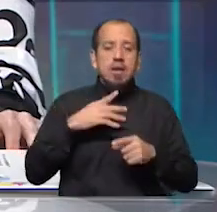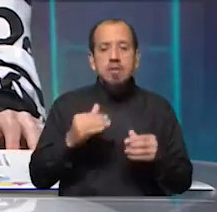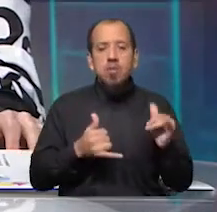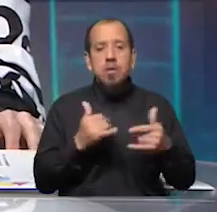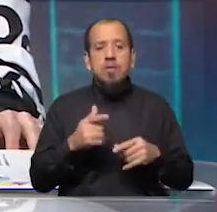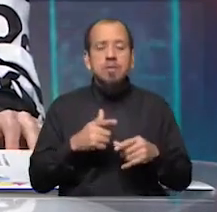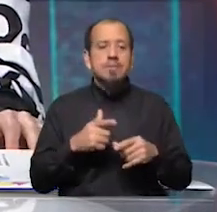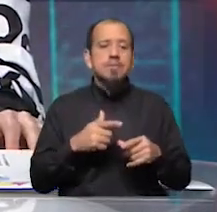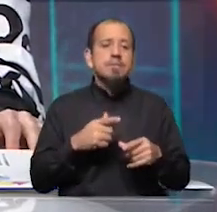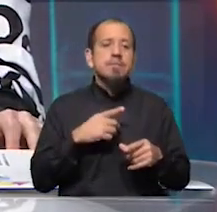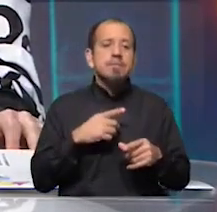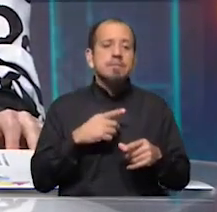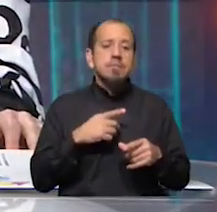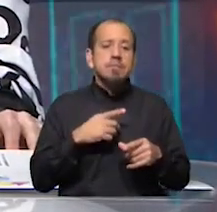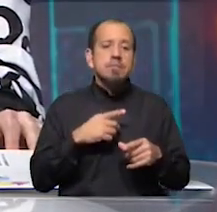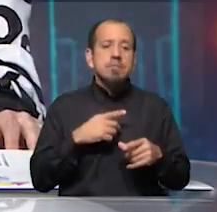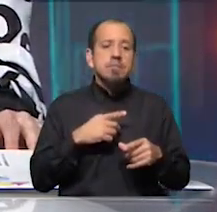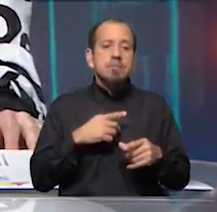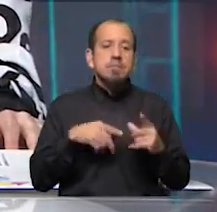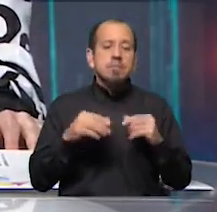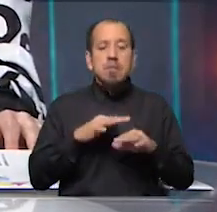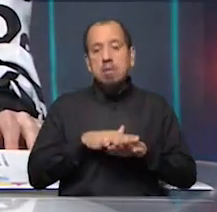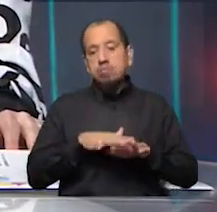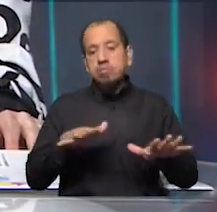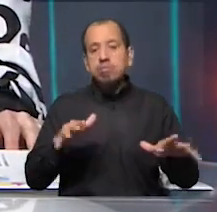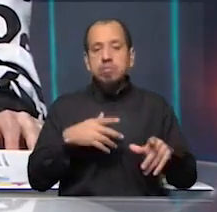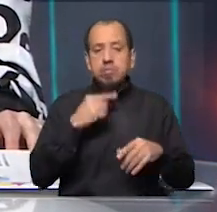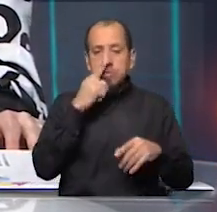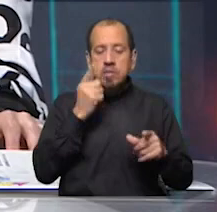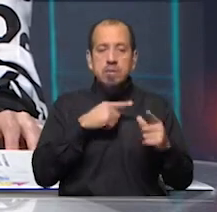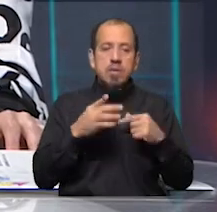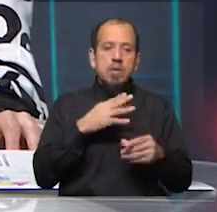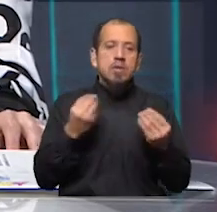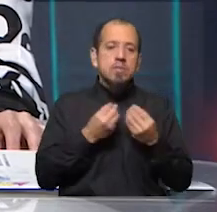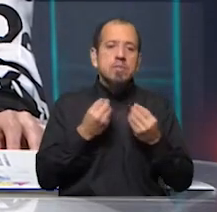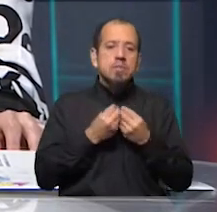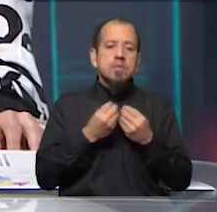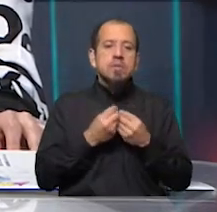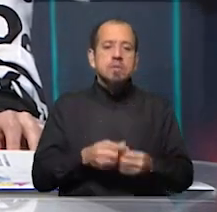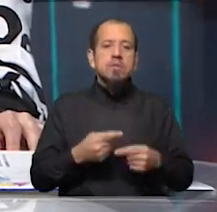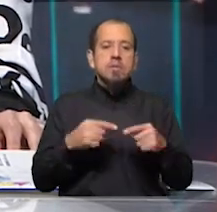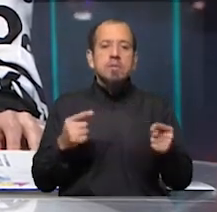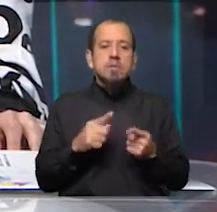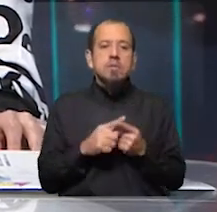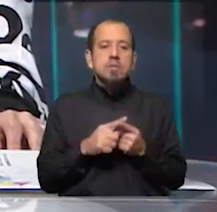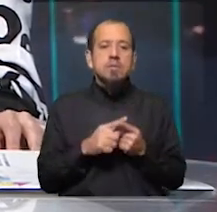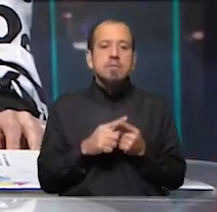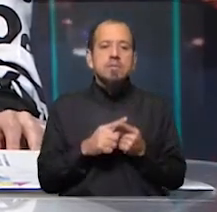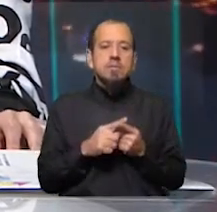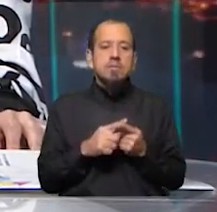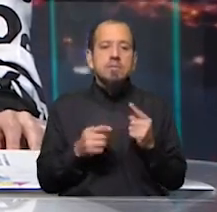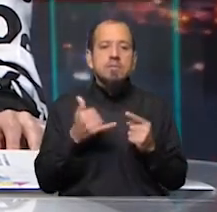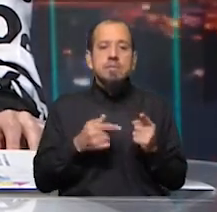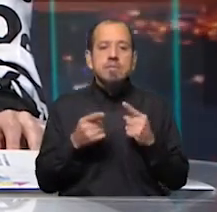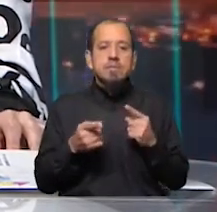además se extendió muchísimo más a otras áreas también no abarca un montón de disciplinas monísimo y que